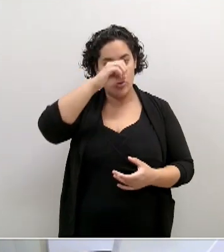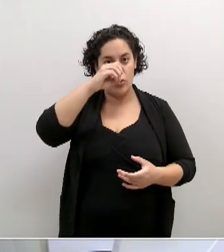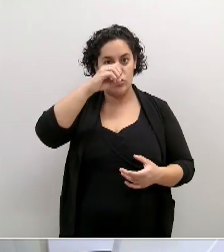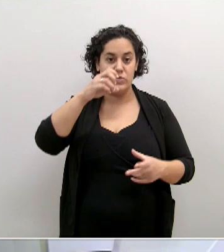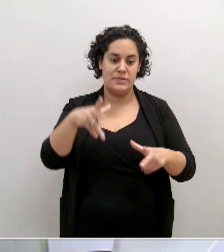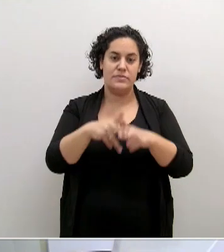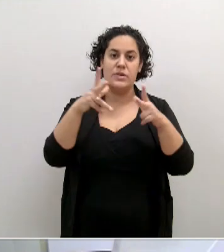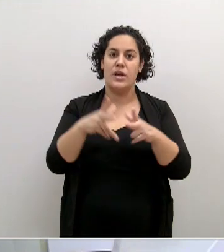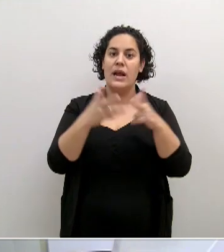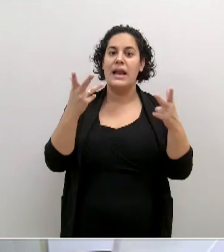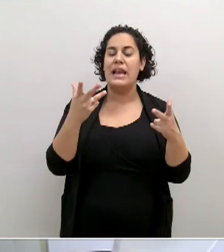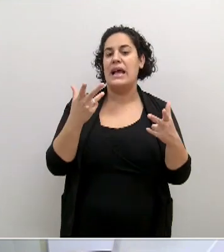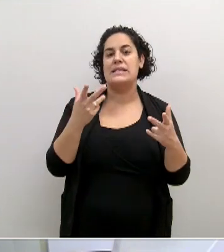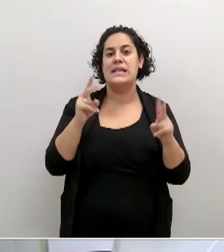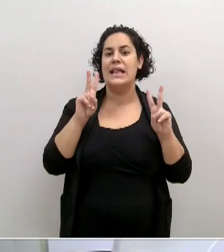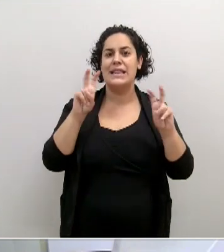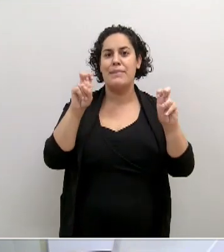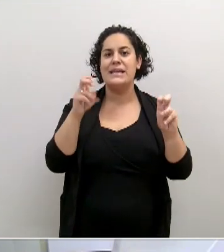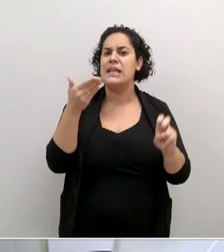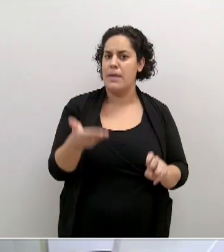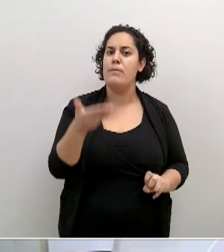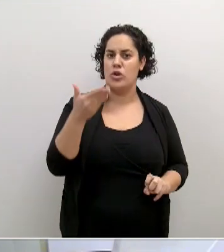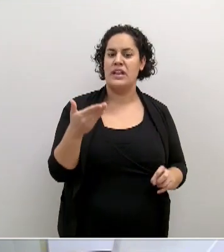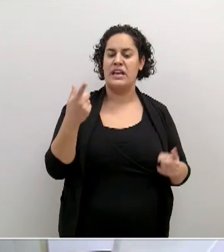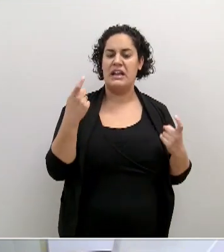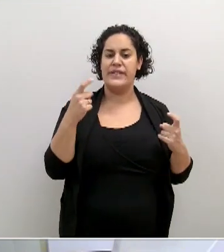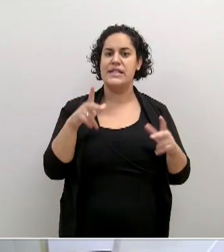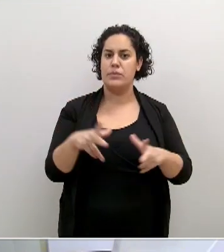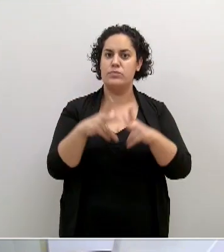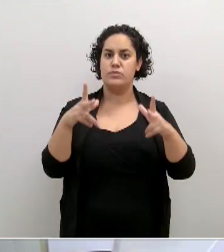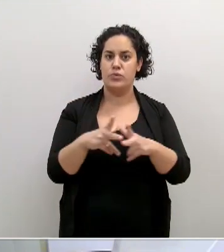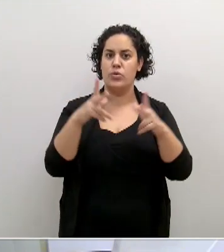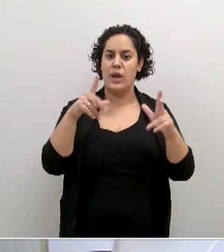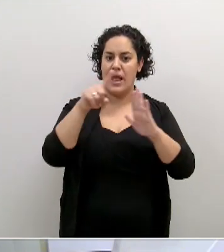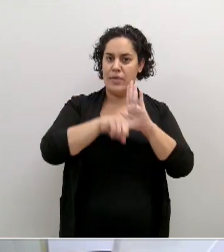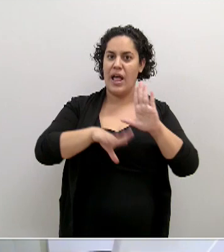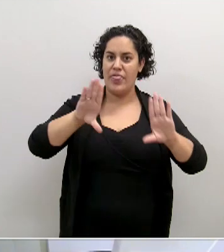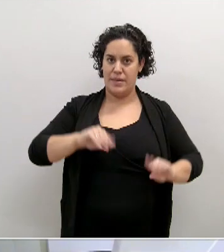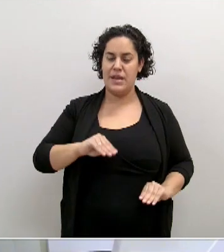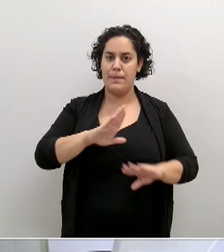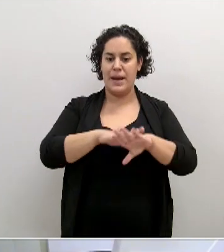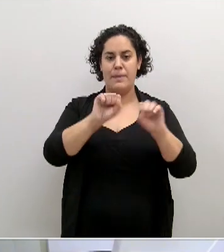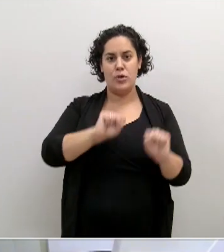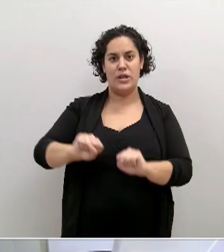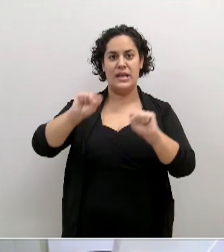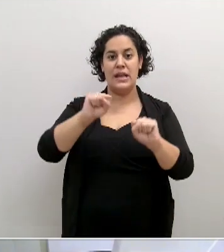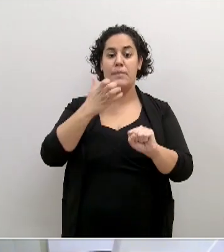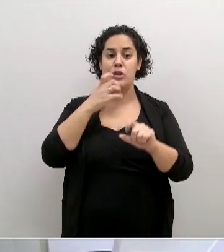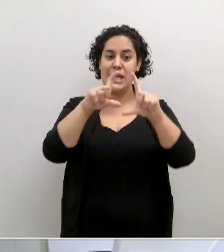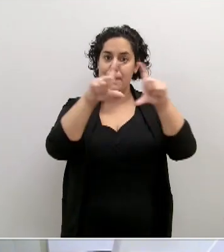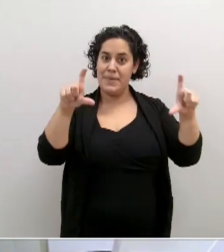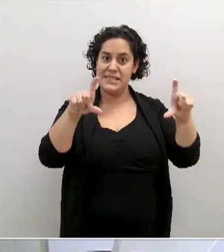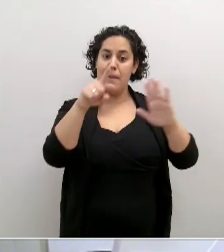cuestiones de especial relevancia donde la ciudadanía tenga que tomar medidas para protegerse, pero en sitios donde ya se han tomado las medidas tampoco